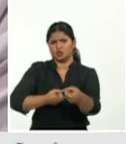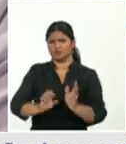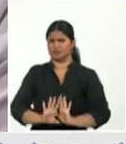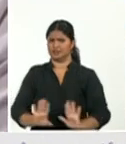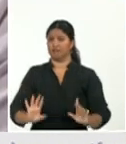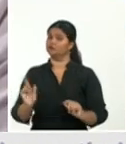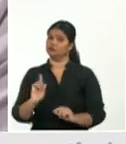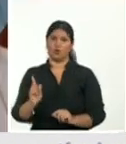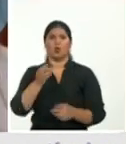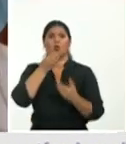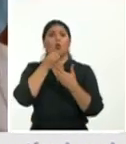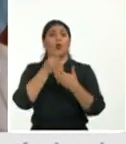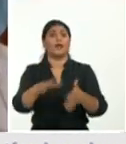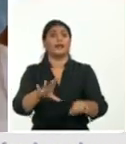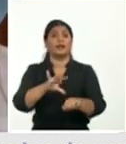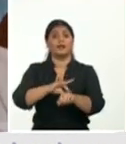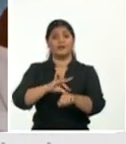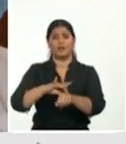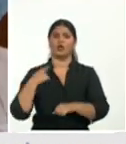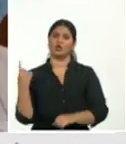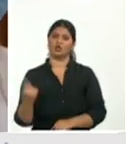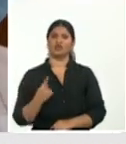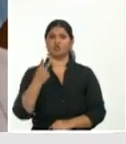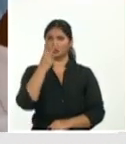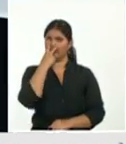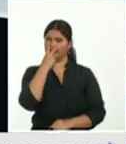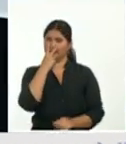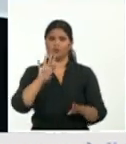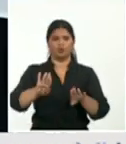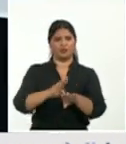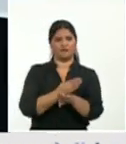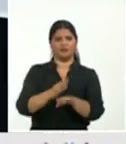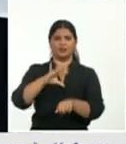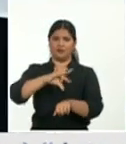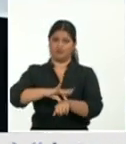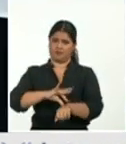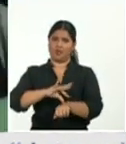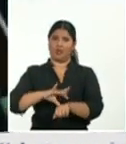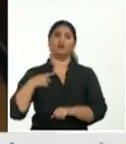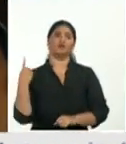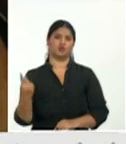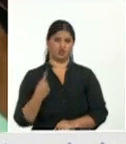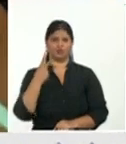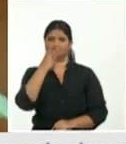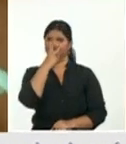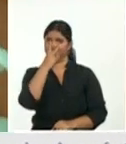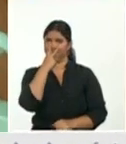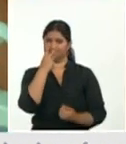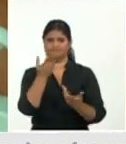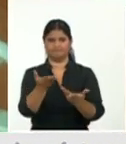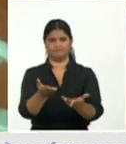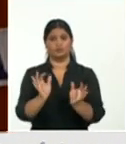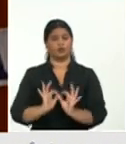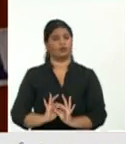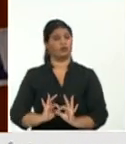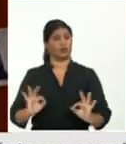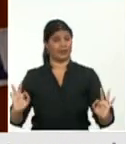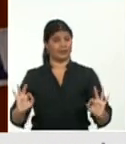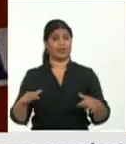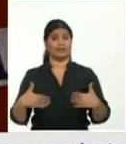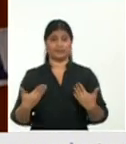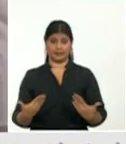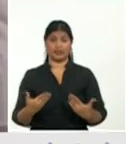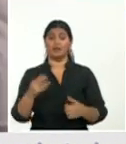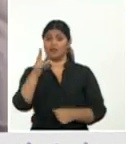también en la atención a los pacientes en las diferentes enfermedades que podemos tratar acá en Venezuela, fundamentalmente la acción que deben de realizar nuestros